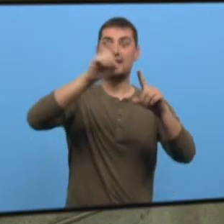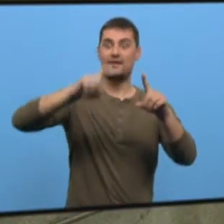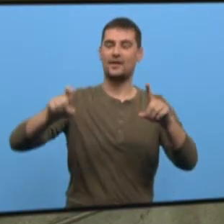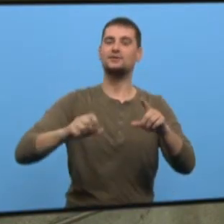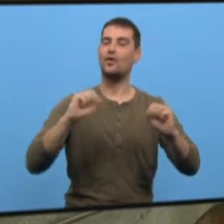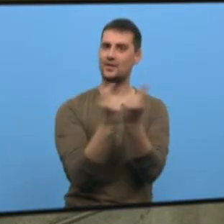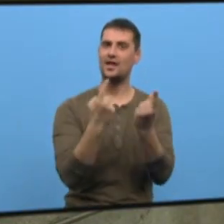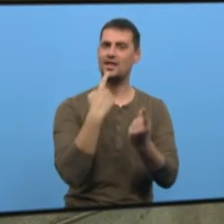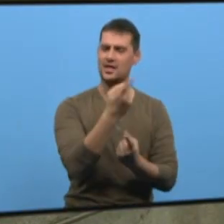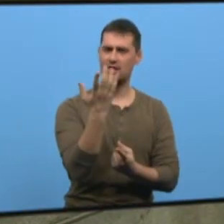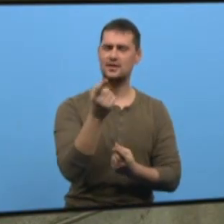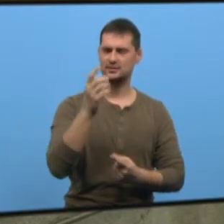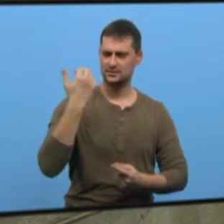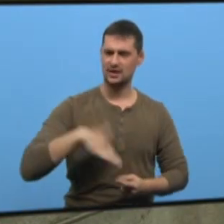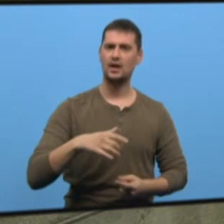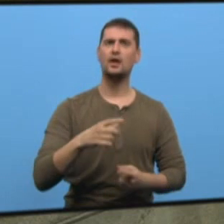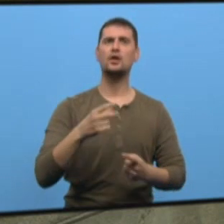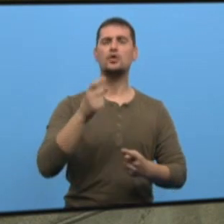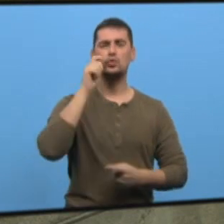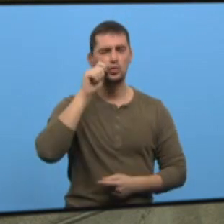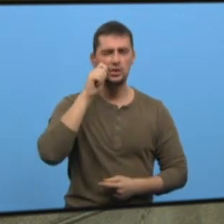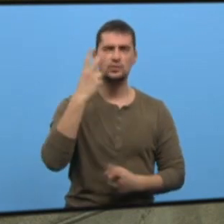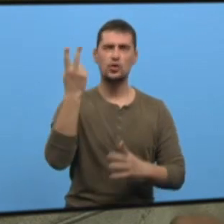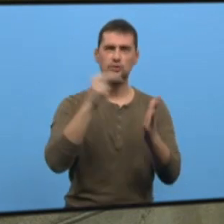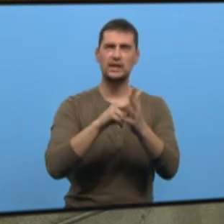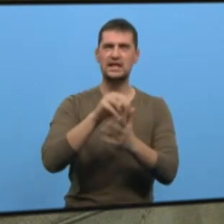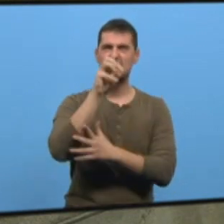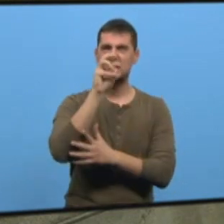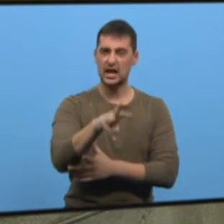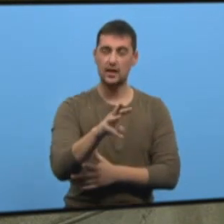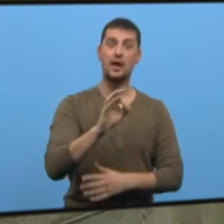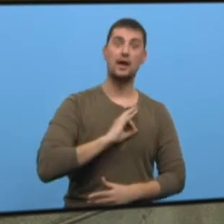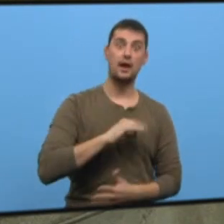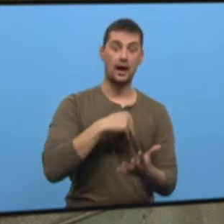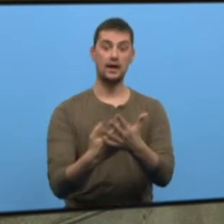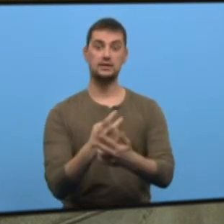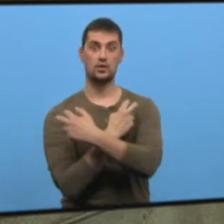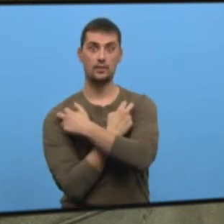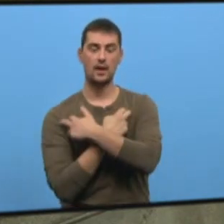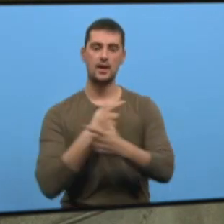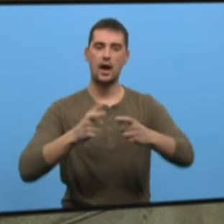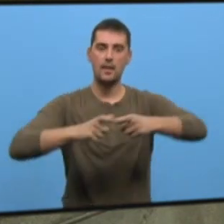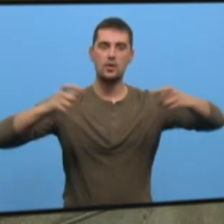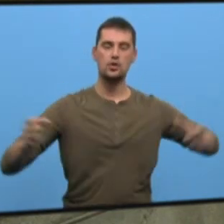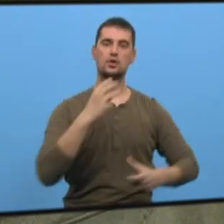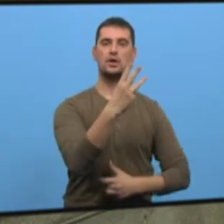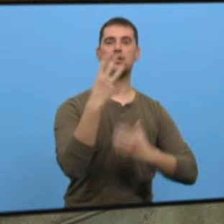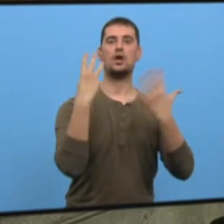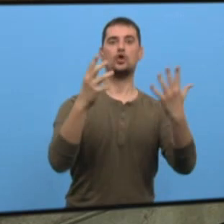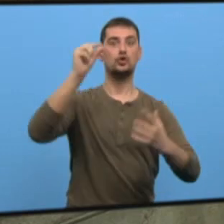nocí que turismo no ano 2013 entreo novembro aument un